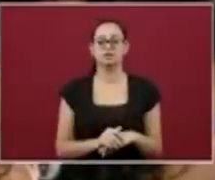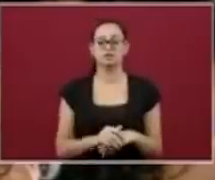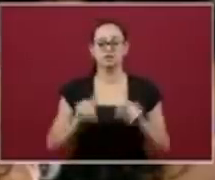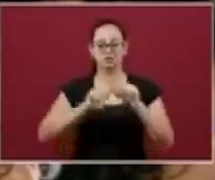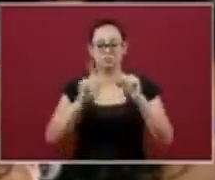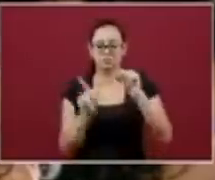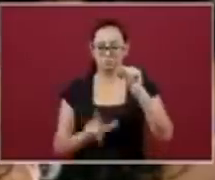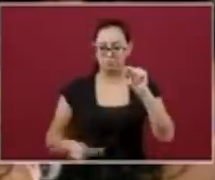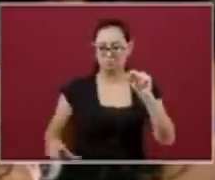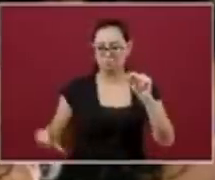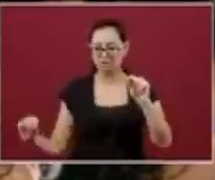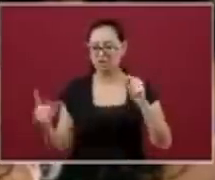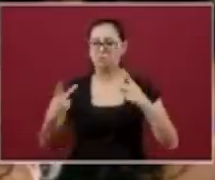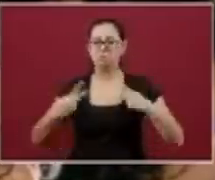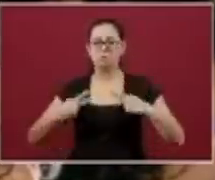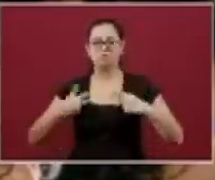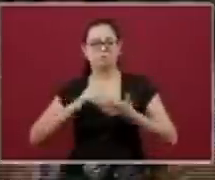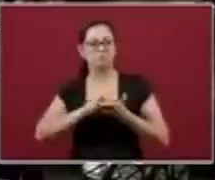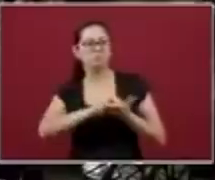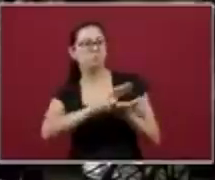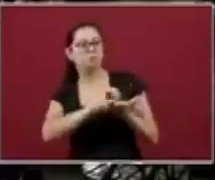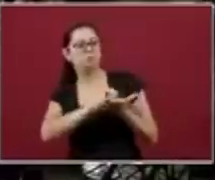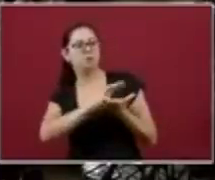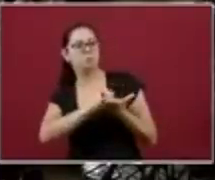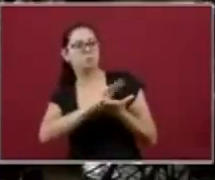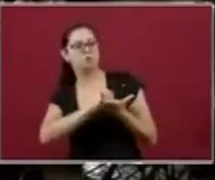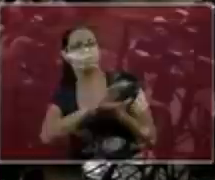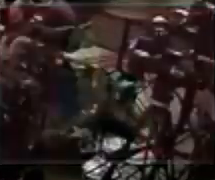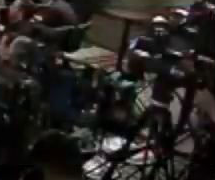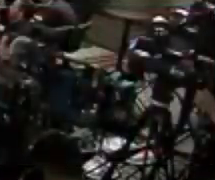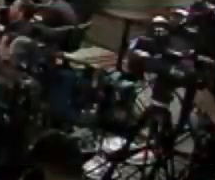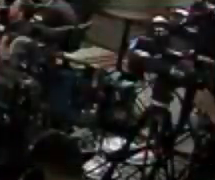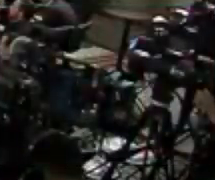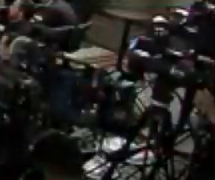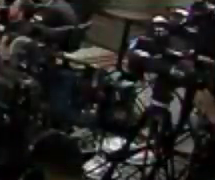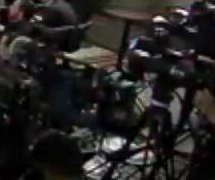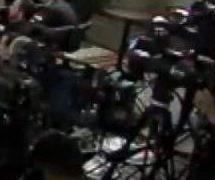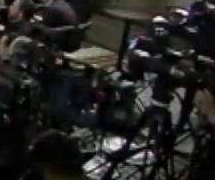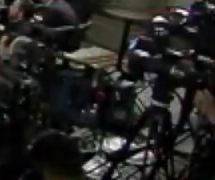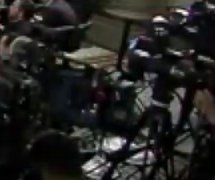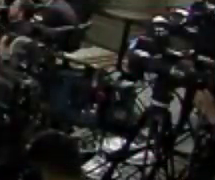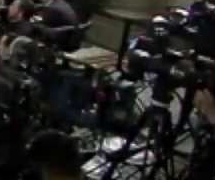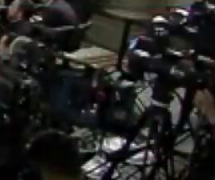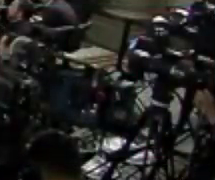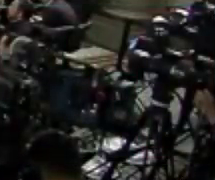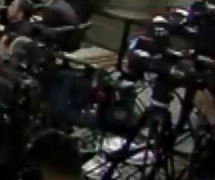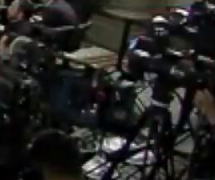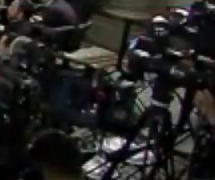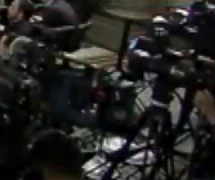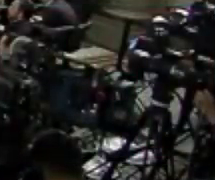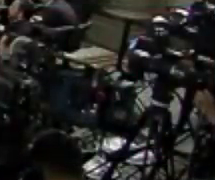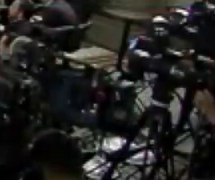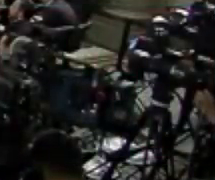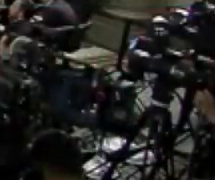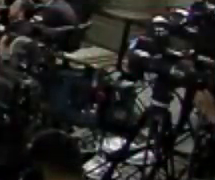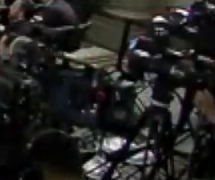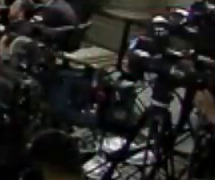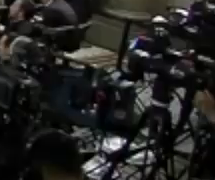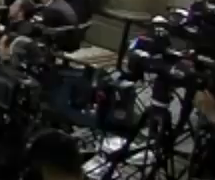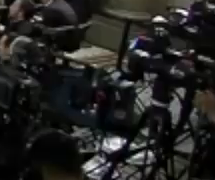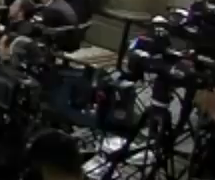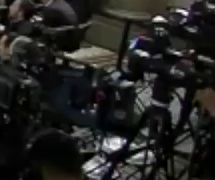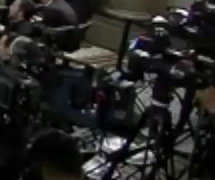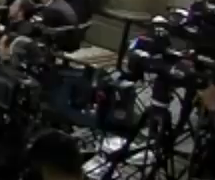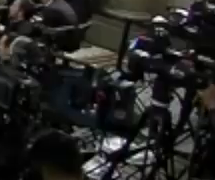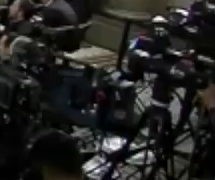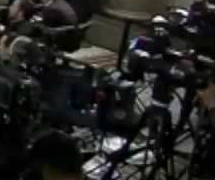país expulsor de mexicanos? Y si es así, ¿para qué se requiere el muro de Trump? Bueno, como usted